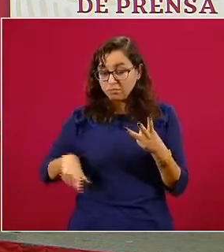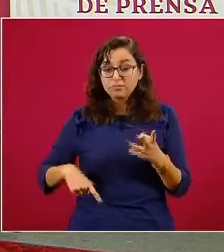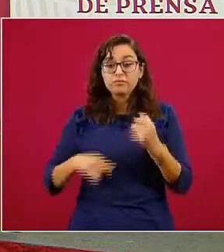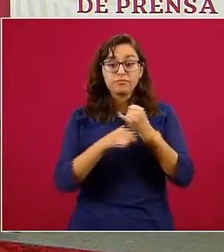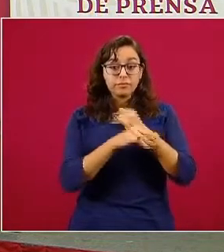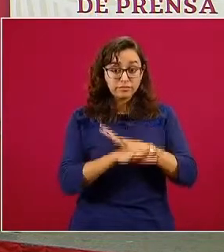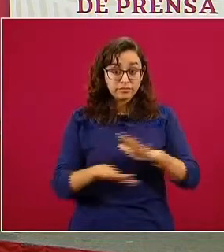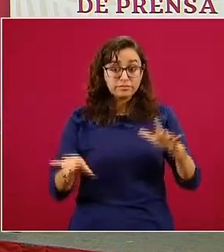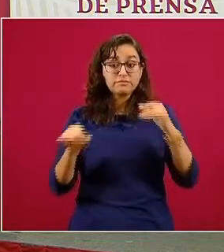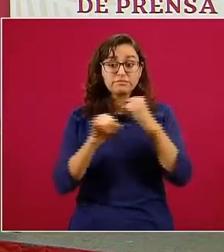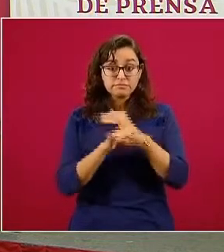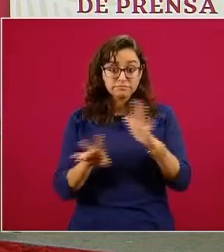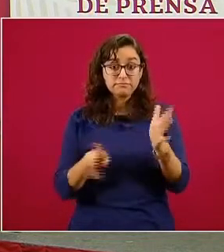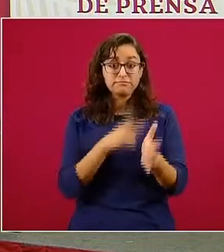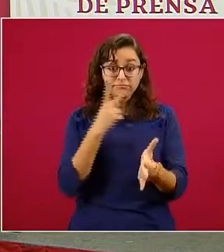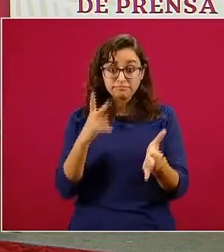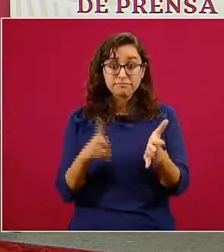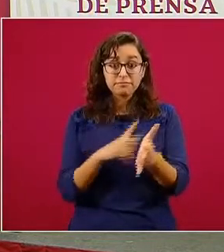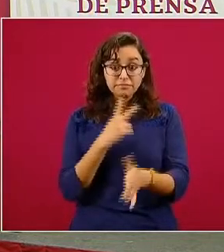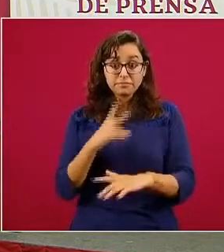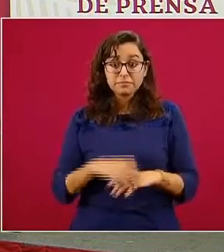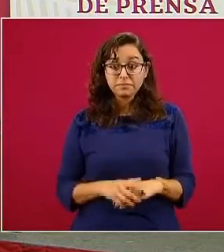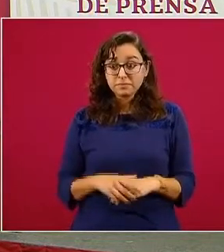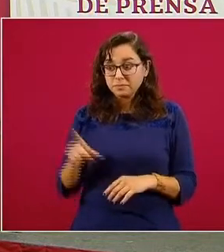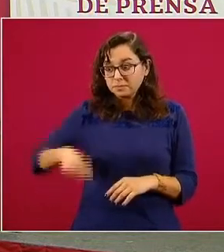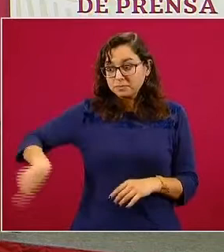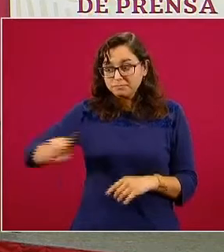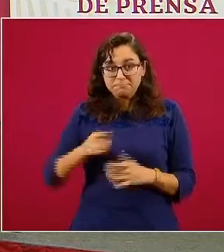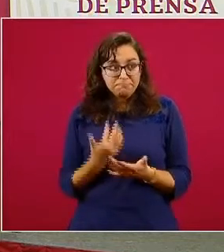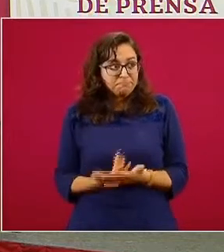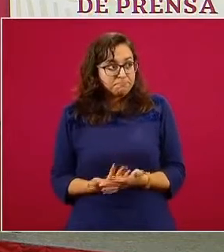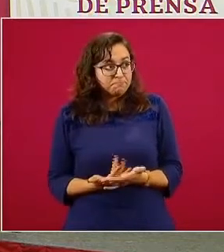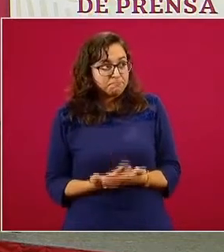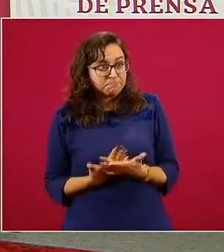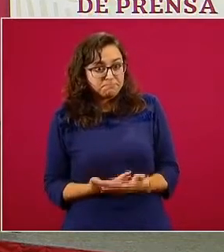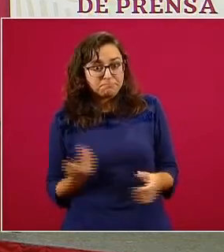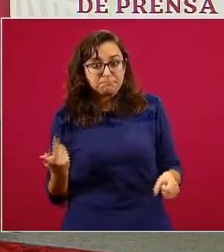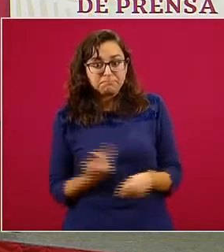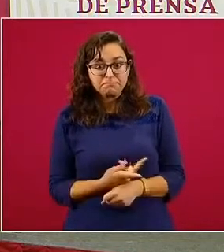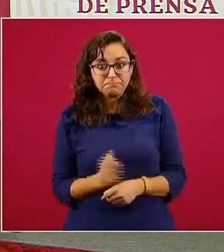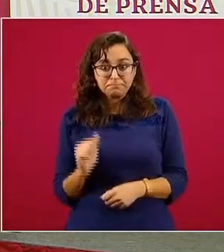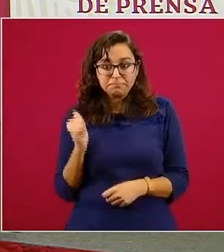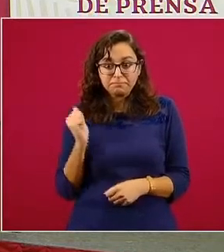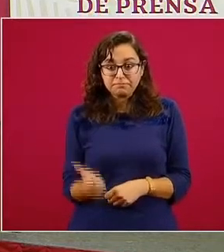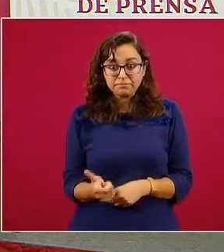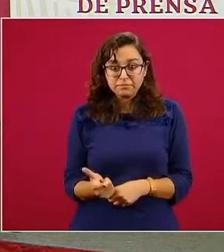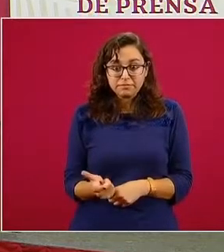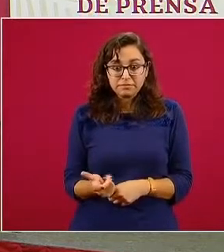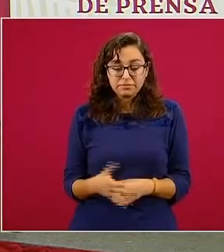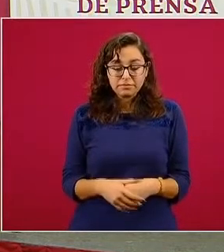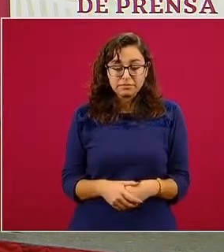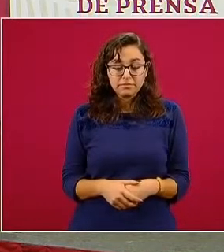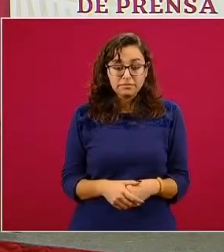la población que está con la expectativa de que pudiera tener